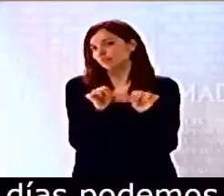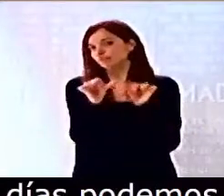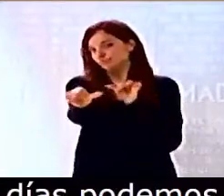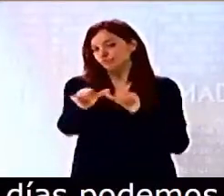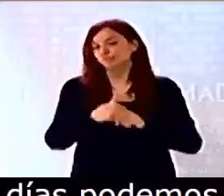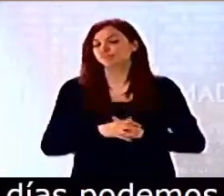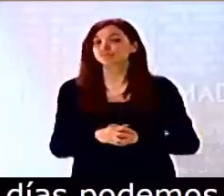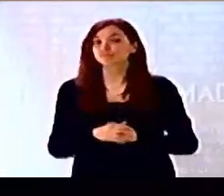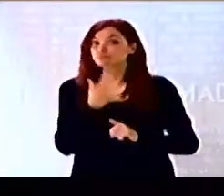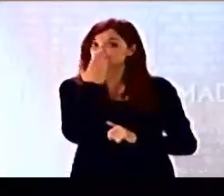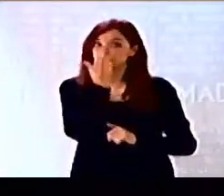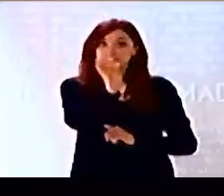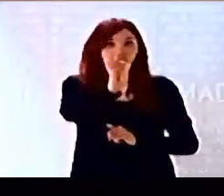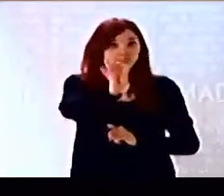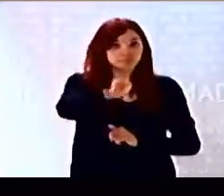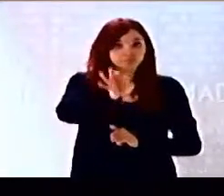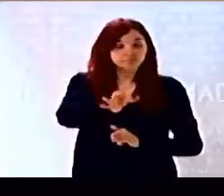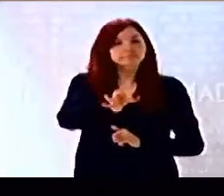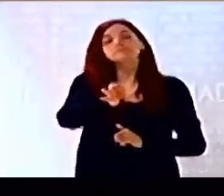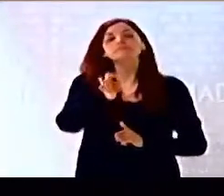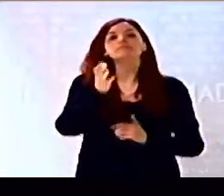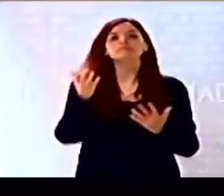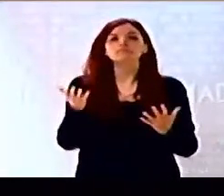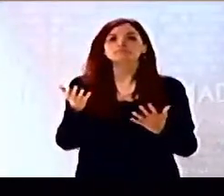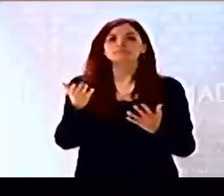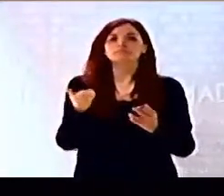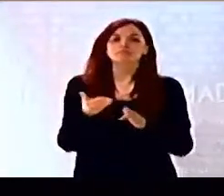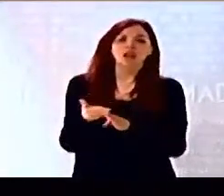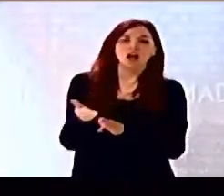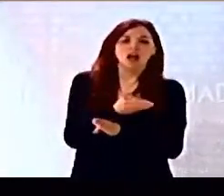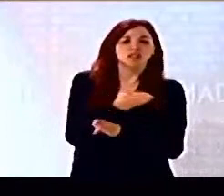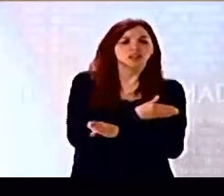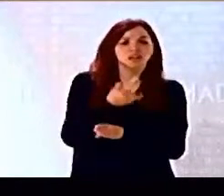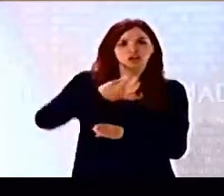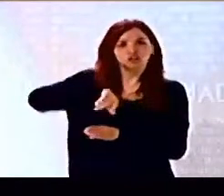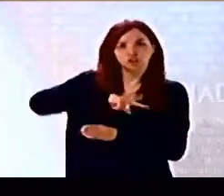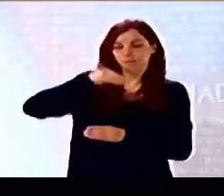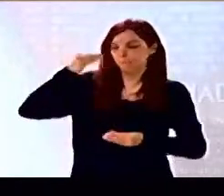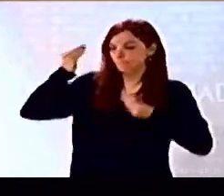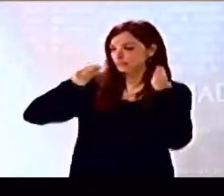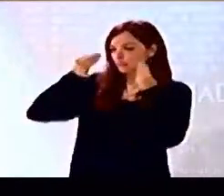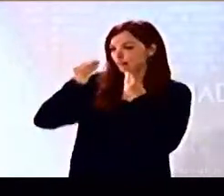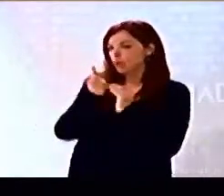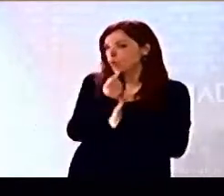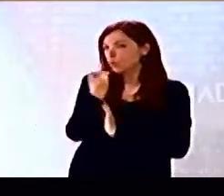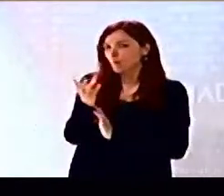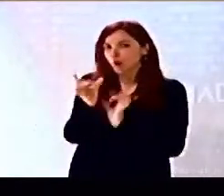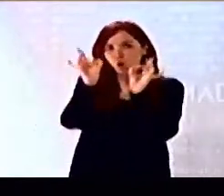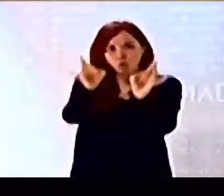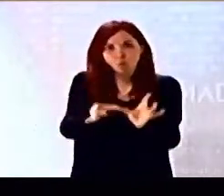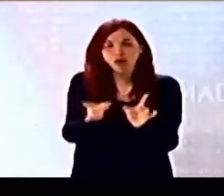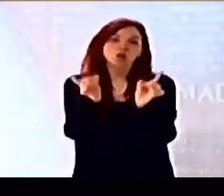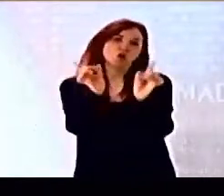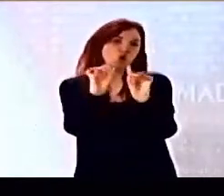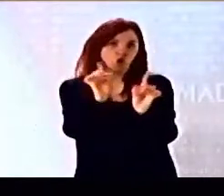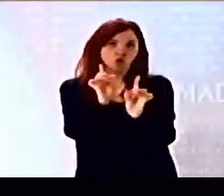Cierto que no en la previsión de fechas anteriores, es un crecimiento